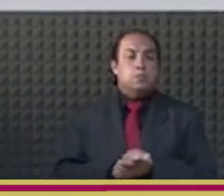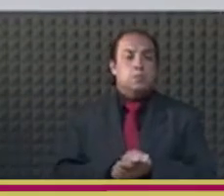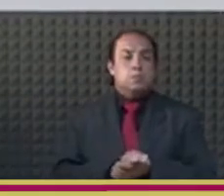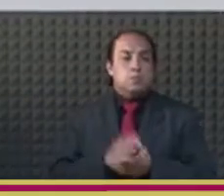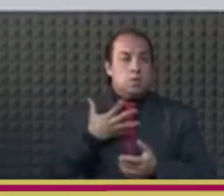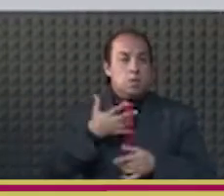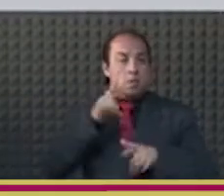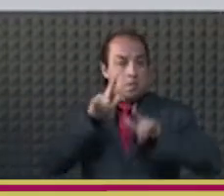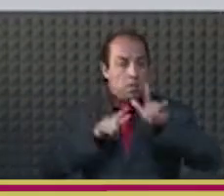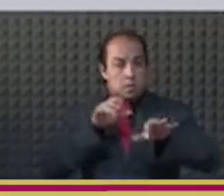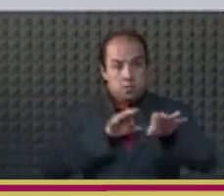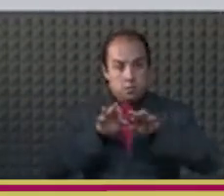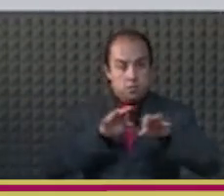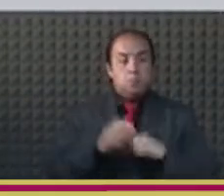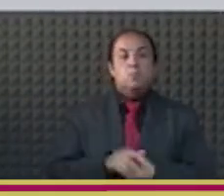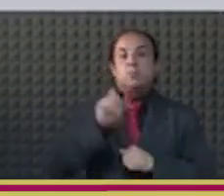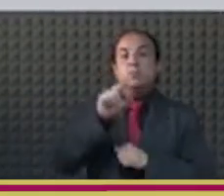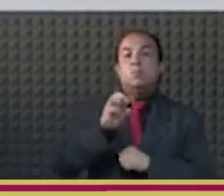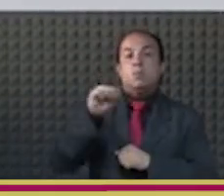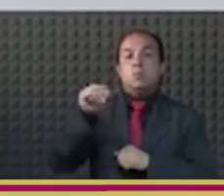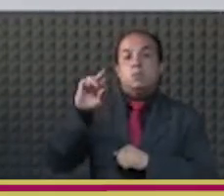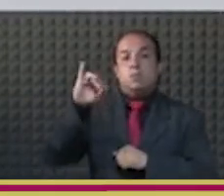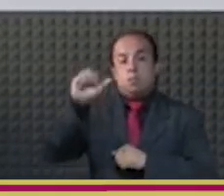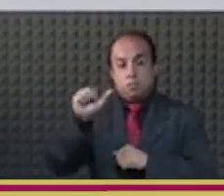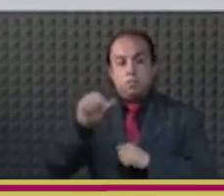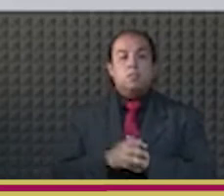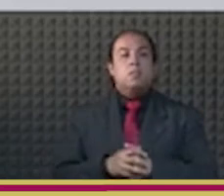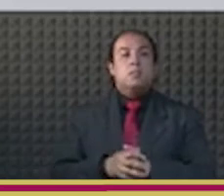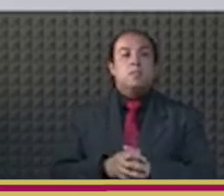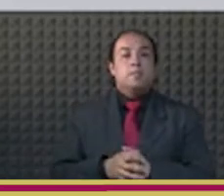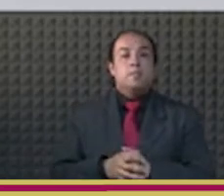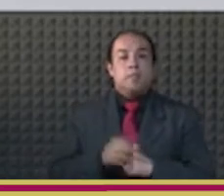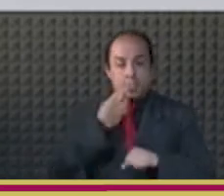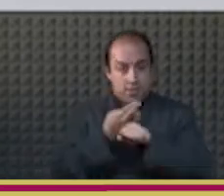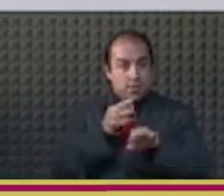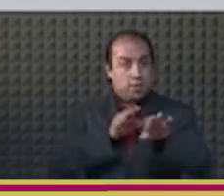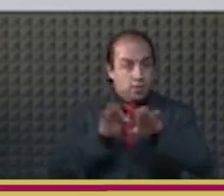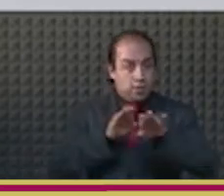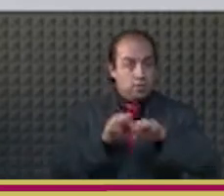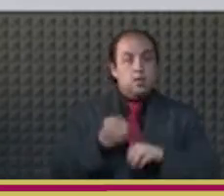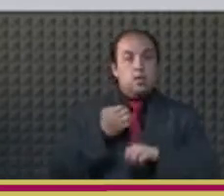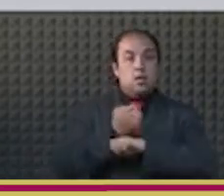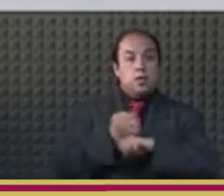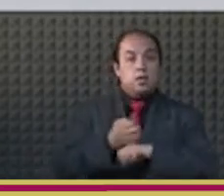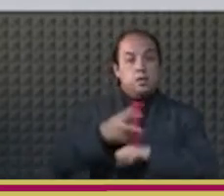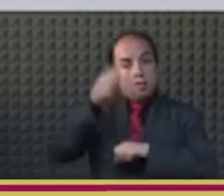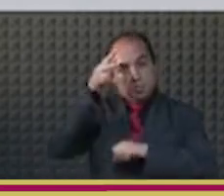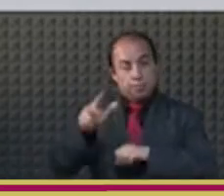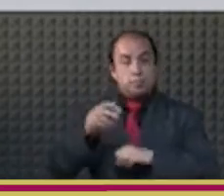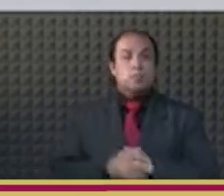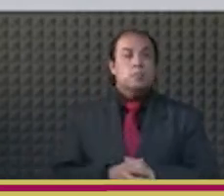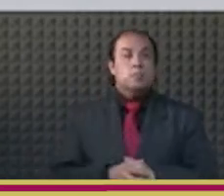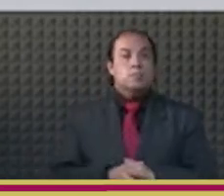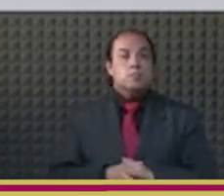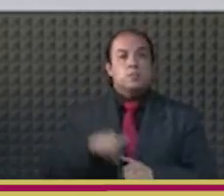ferias de empleo. También está María de los Ángeles Tapia, secretaria de Trabajo del Estado de Hidalgo, y